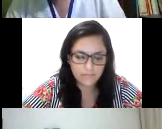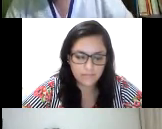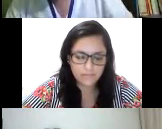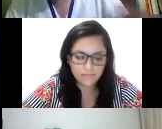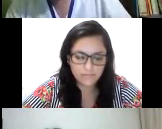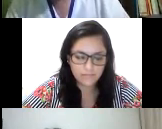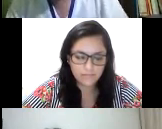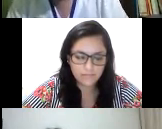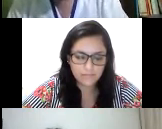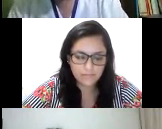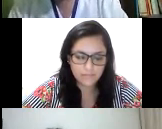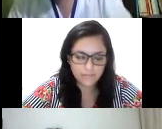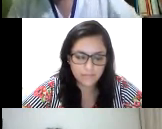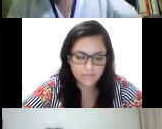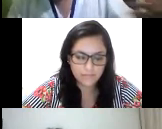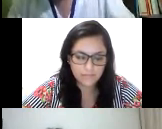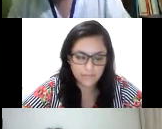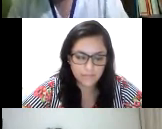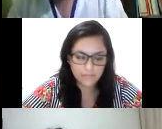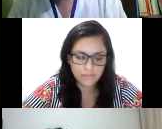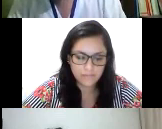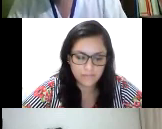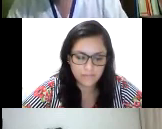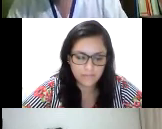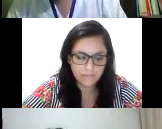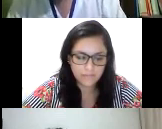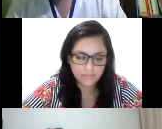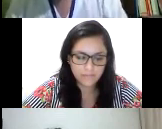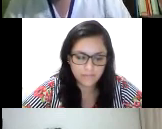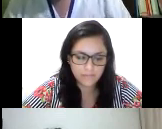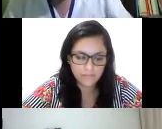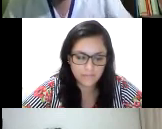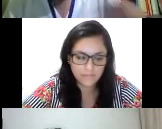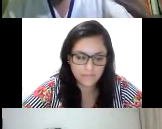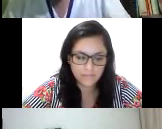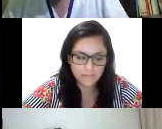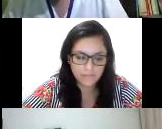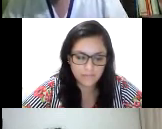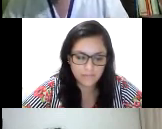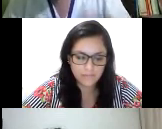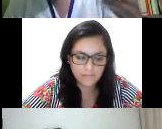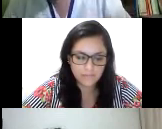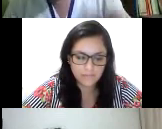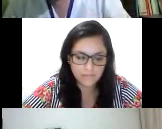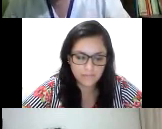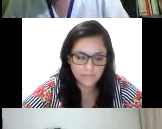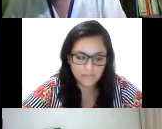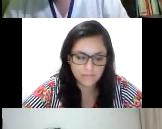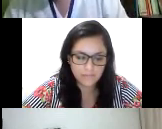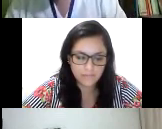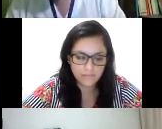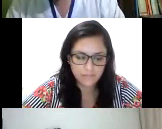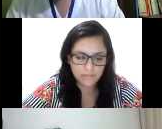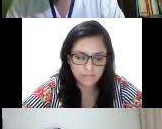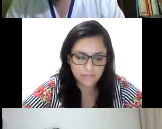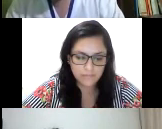permiten mejorar la situación del paciente. Se puede hacer en grupo, se puede hacer en un programa, se puede trabajar guiada por el fisioterapeuta, va